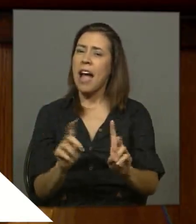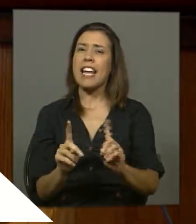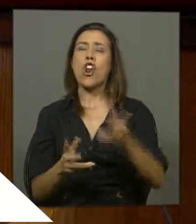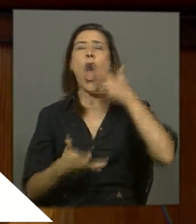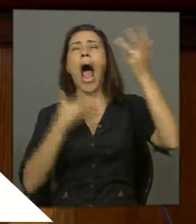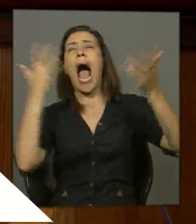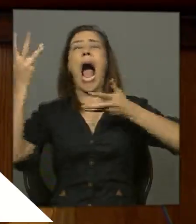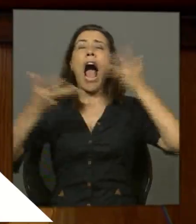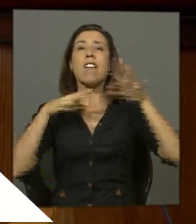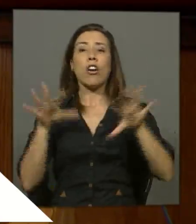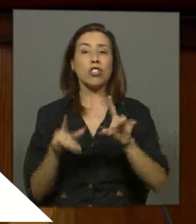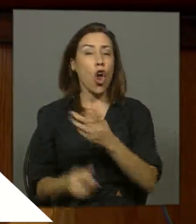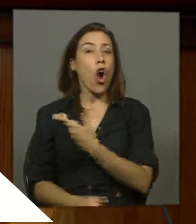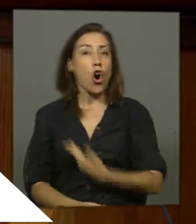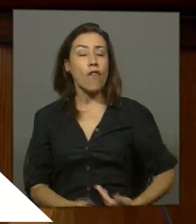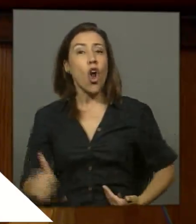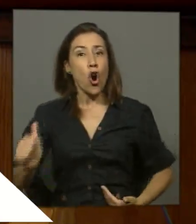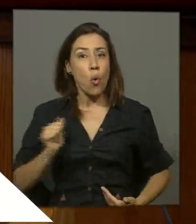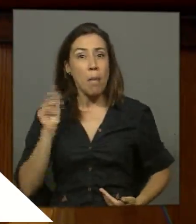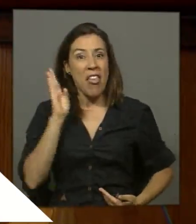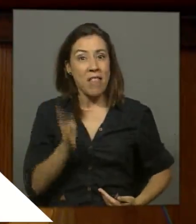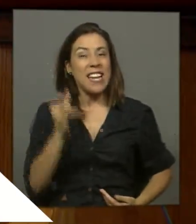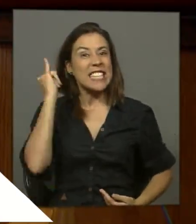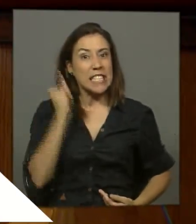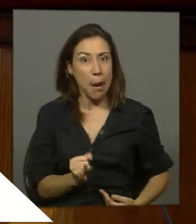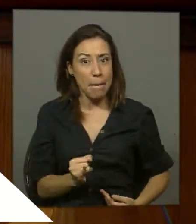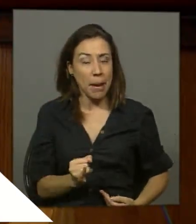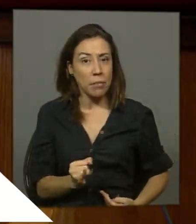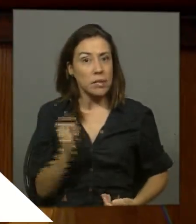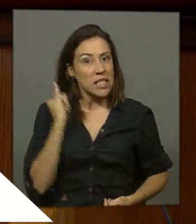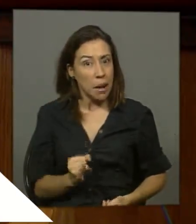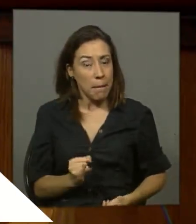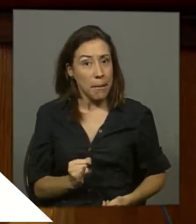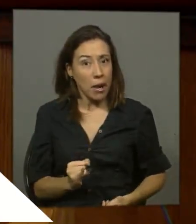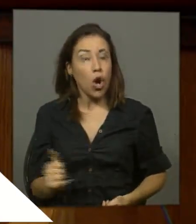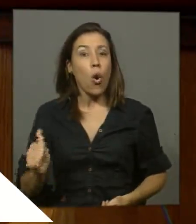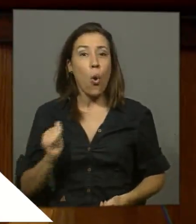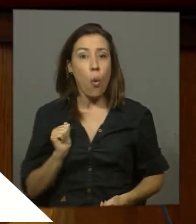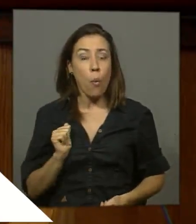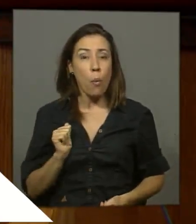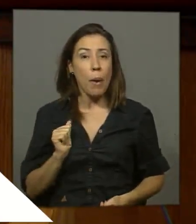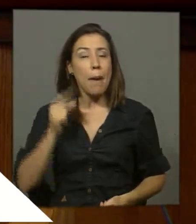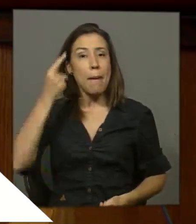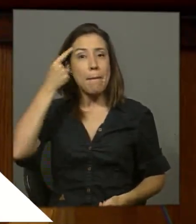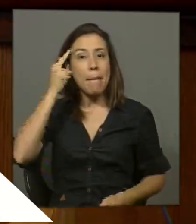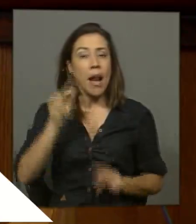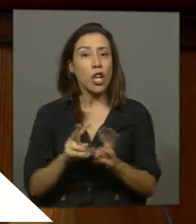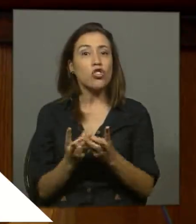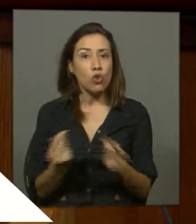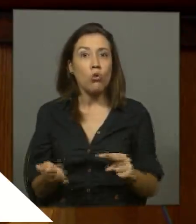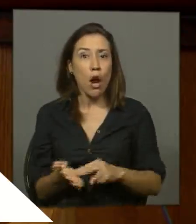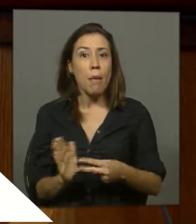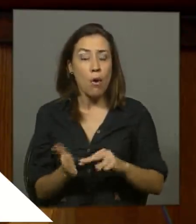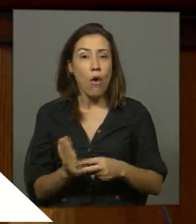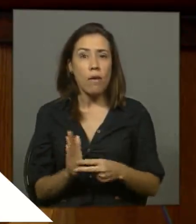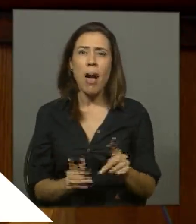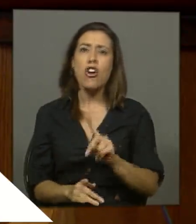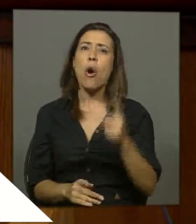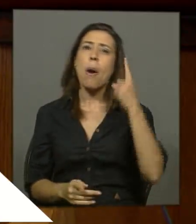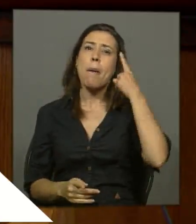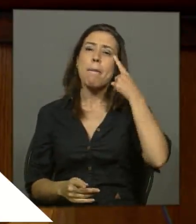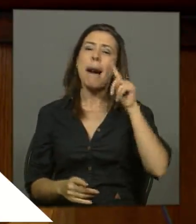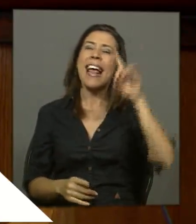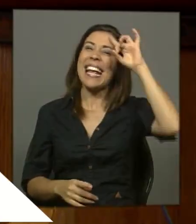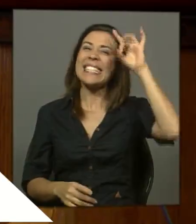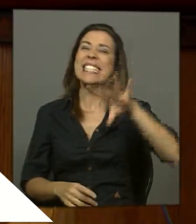hace el gobierno cumple su deber siempre siempre y lo cumple para solucionar los problemas no para que se